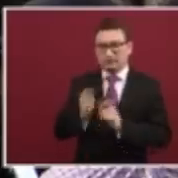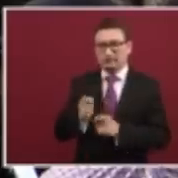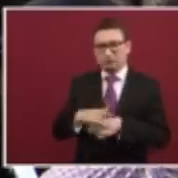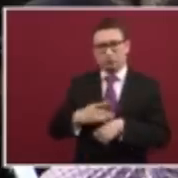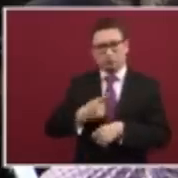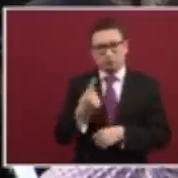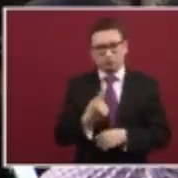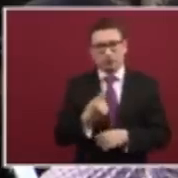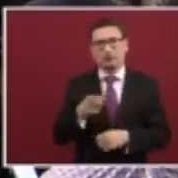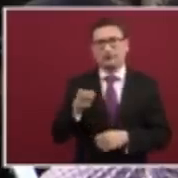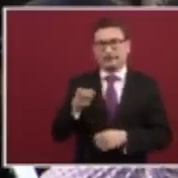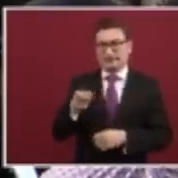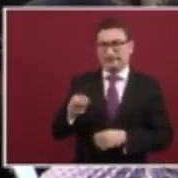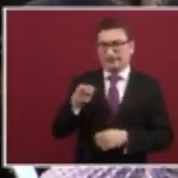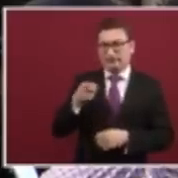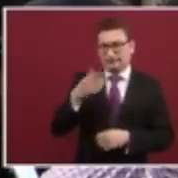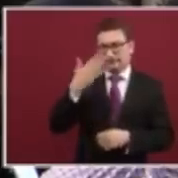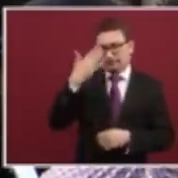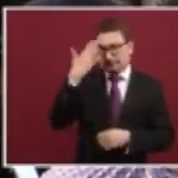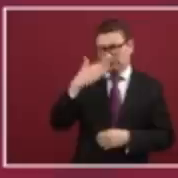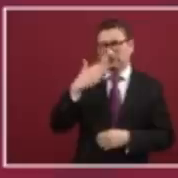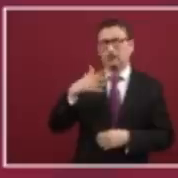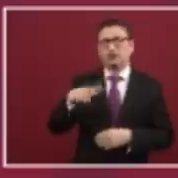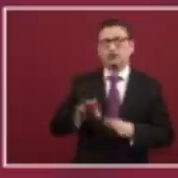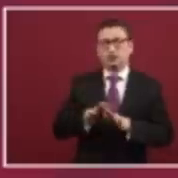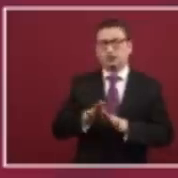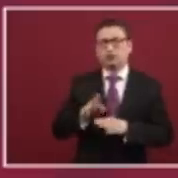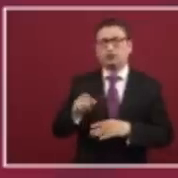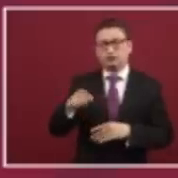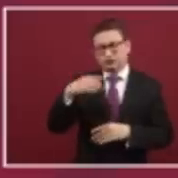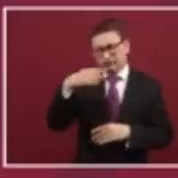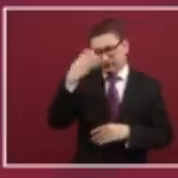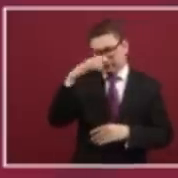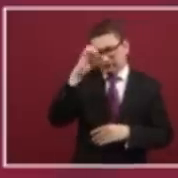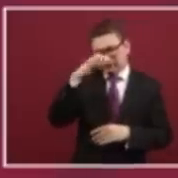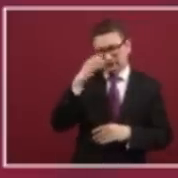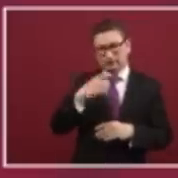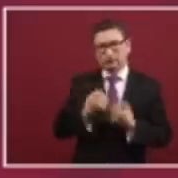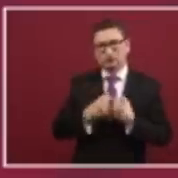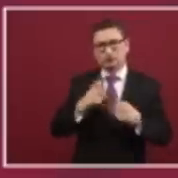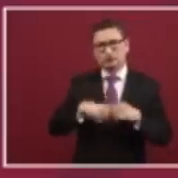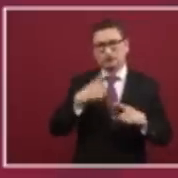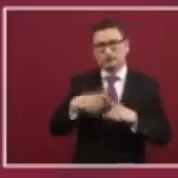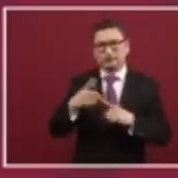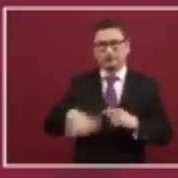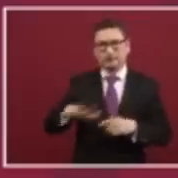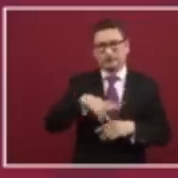los mejores científicos sociales de México,